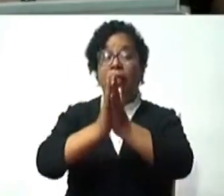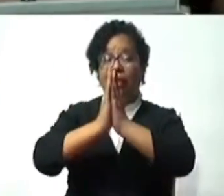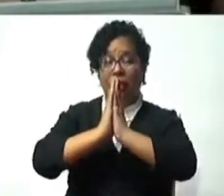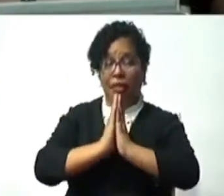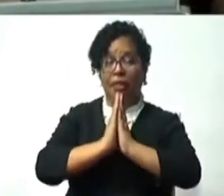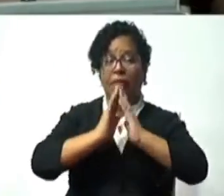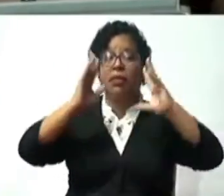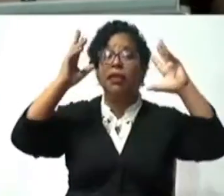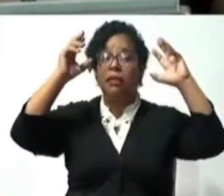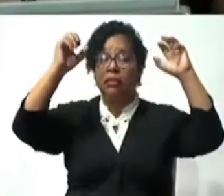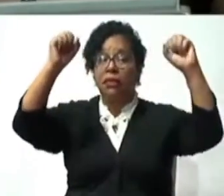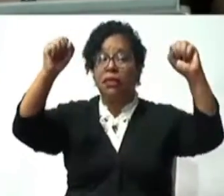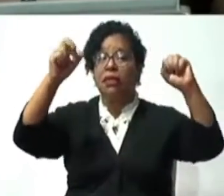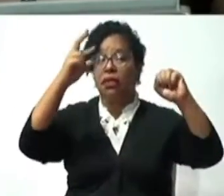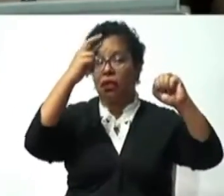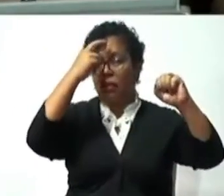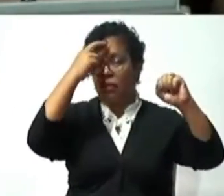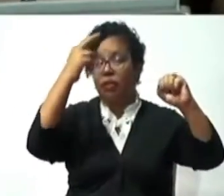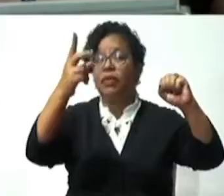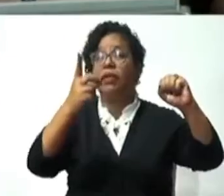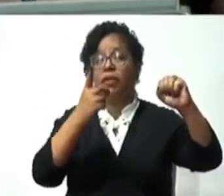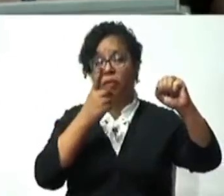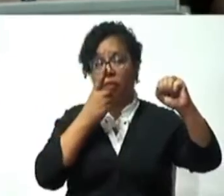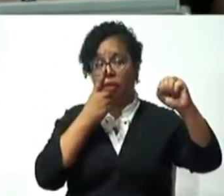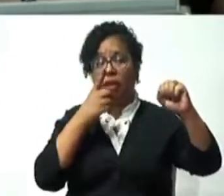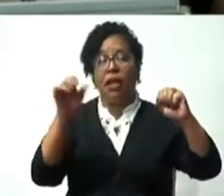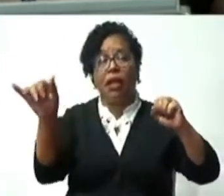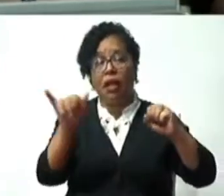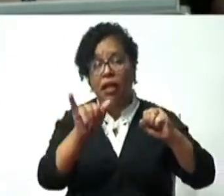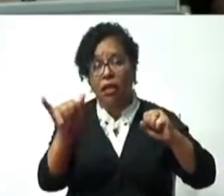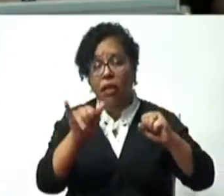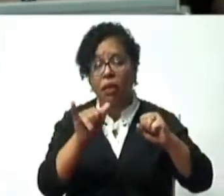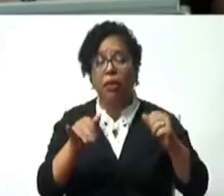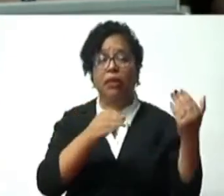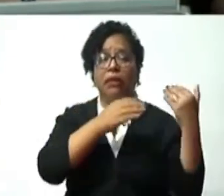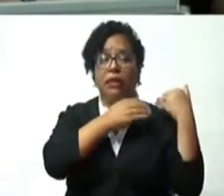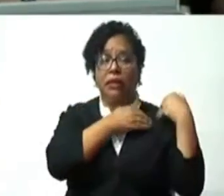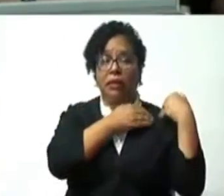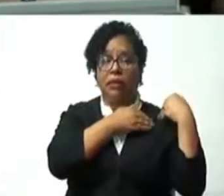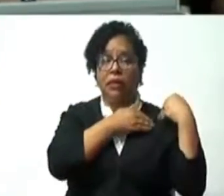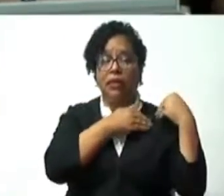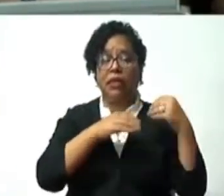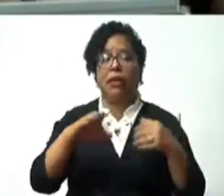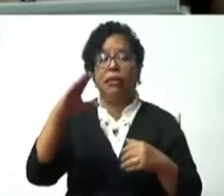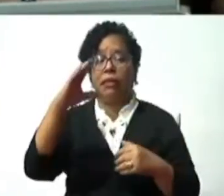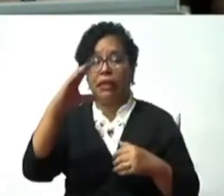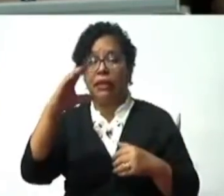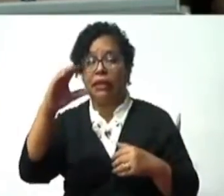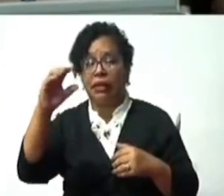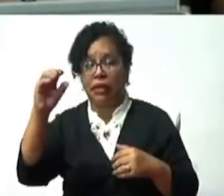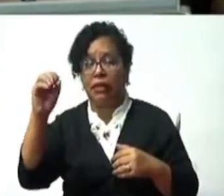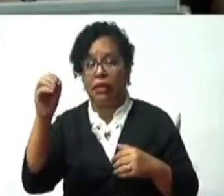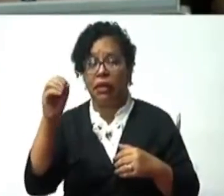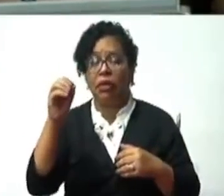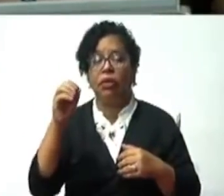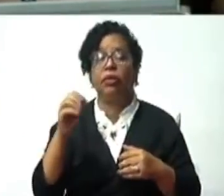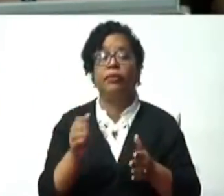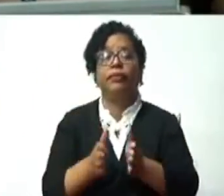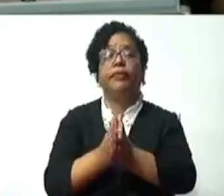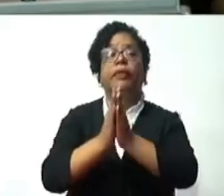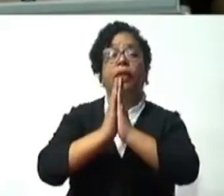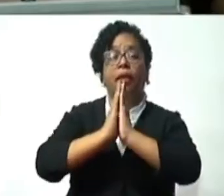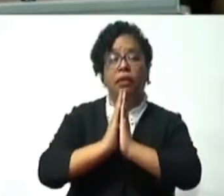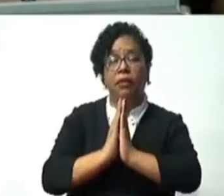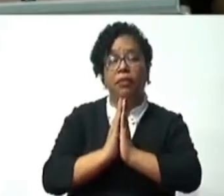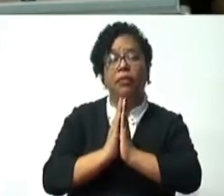pidiéndole a los empresarios una acción de nobleza. En estos